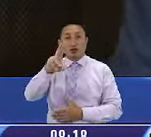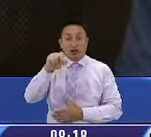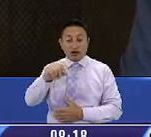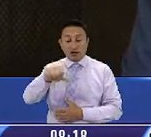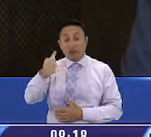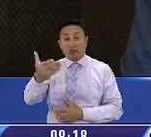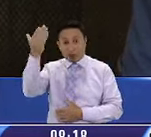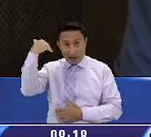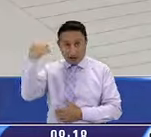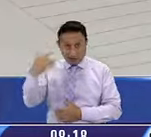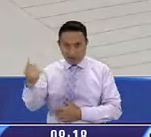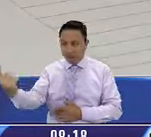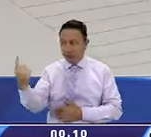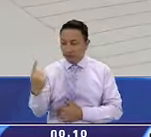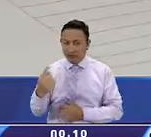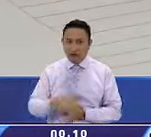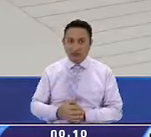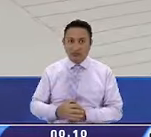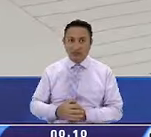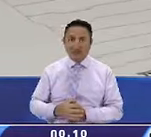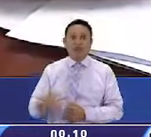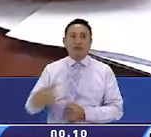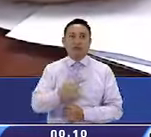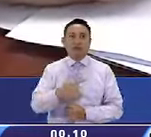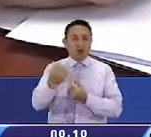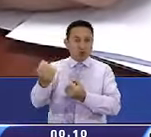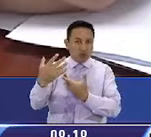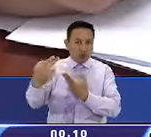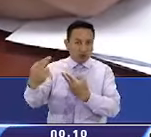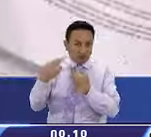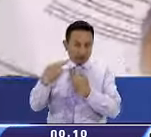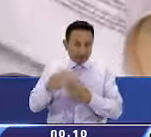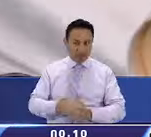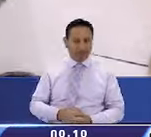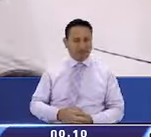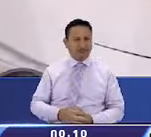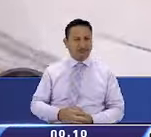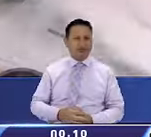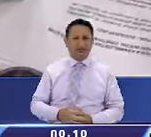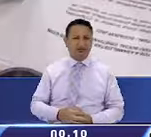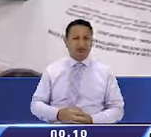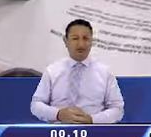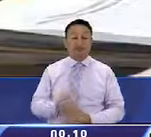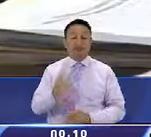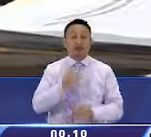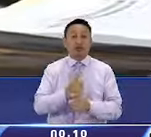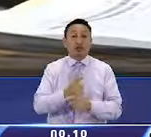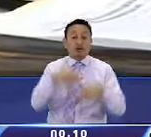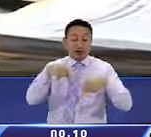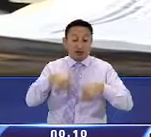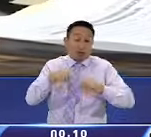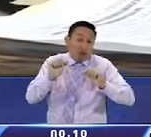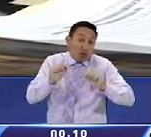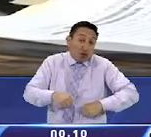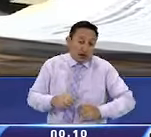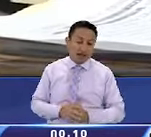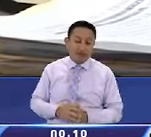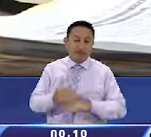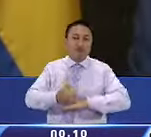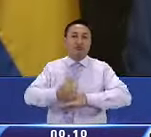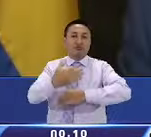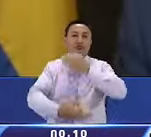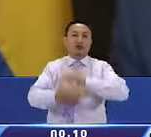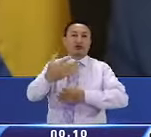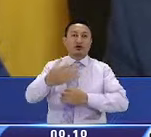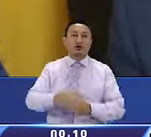otras oportunidades y no está satisfecha con sus declaraciones. Por ello, analizan la posibilidad de iniciar un